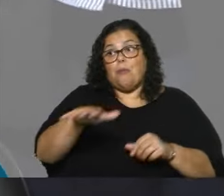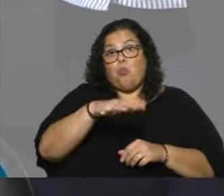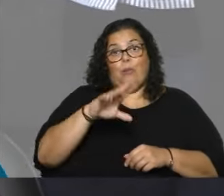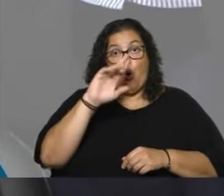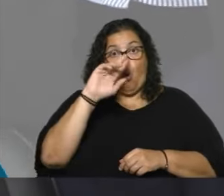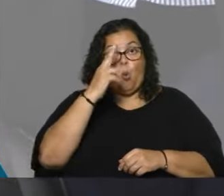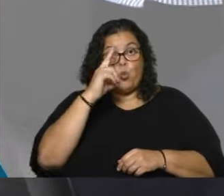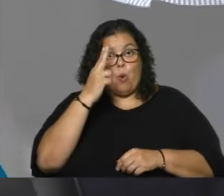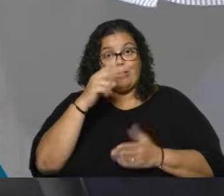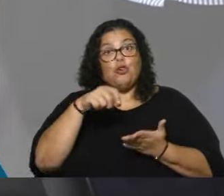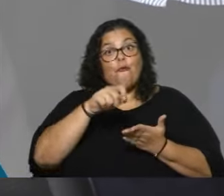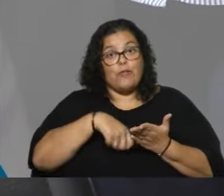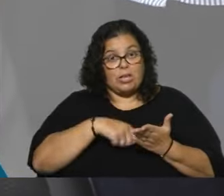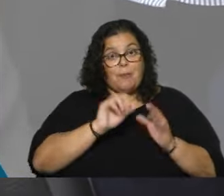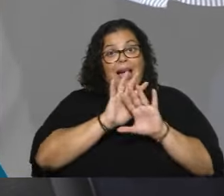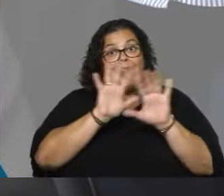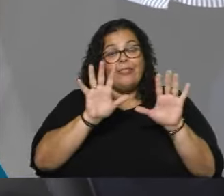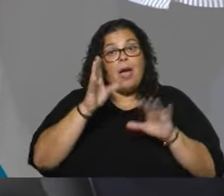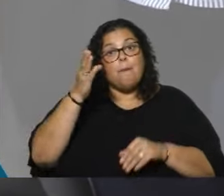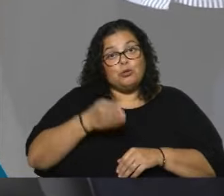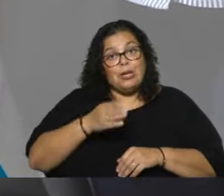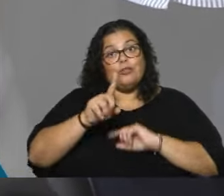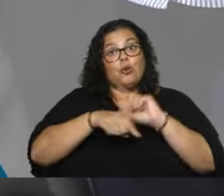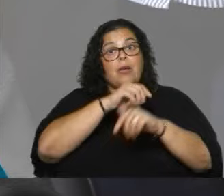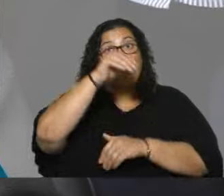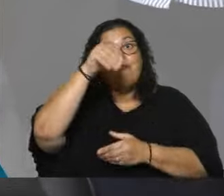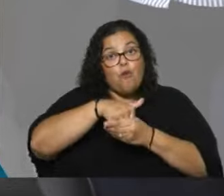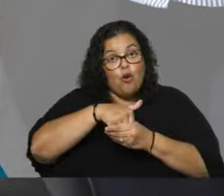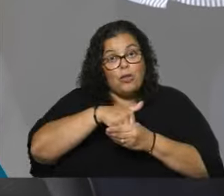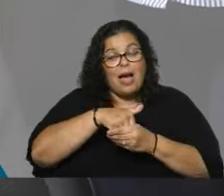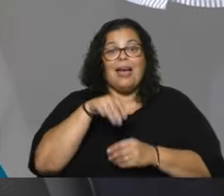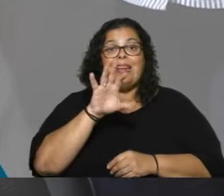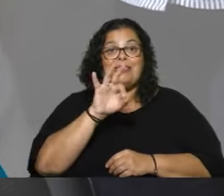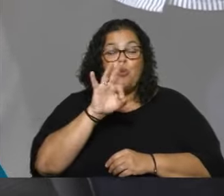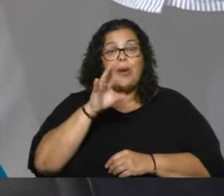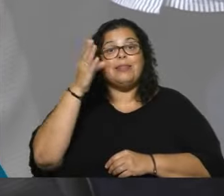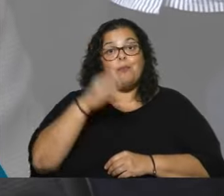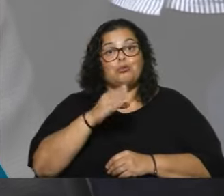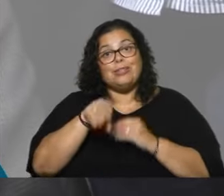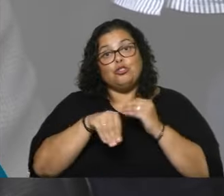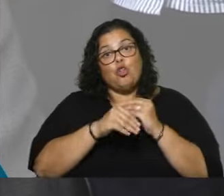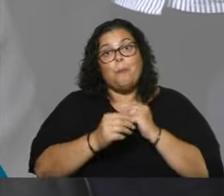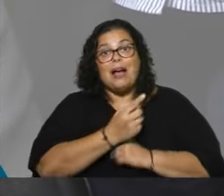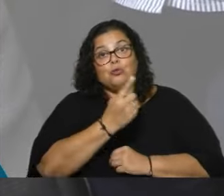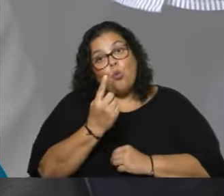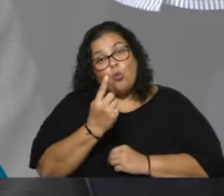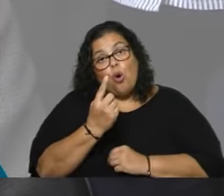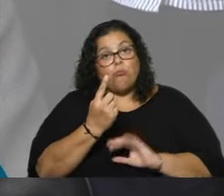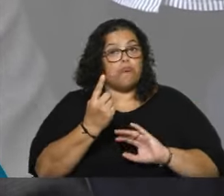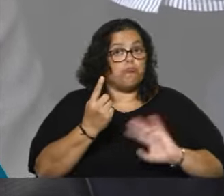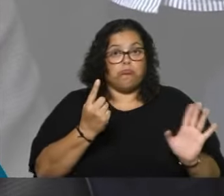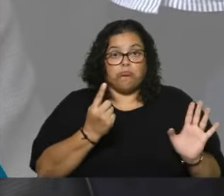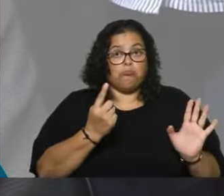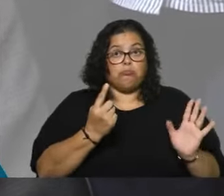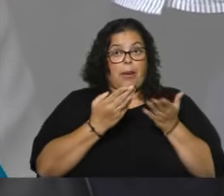firma el 10% del padrón y después vota el 50% más uno, eso que entra en vigencia